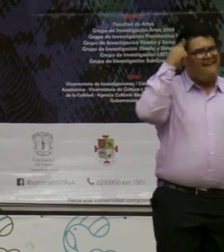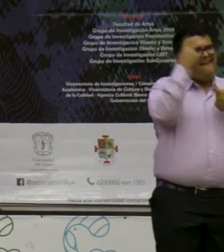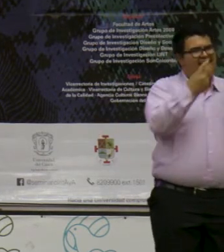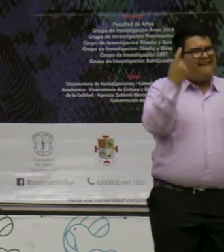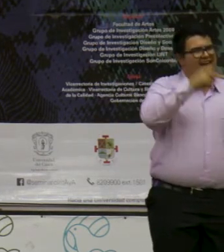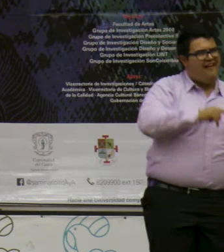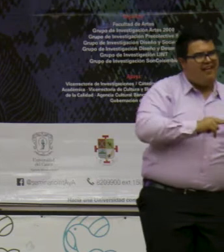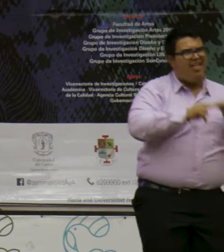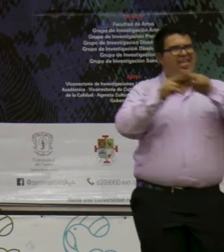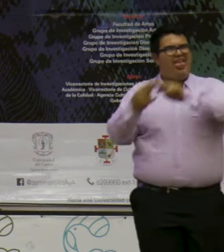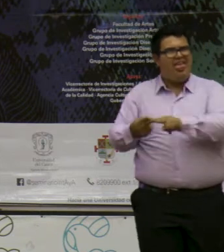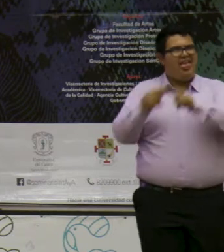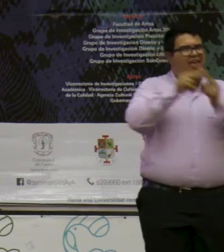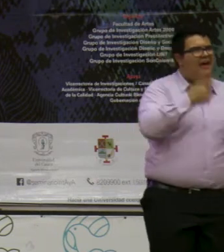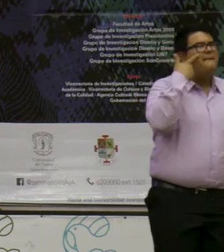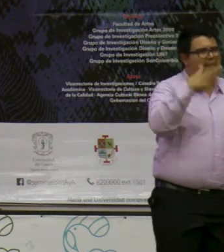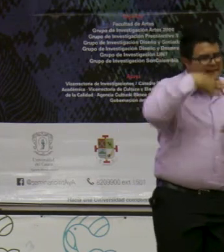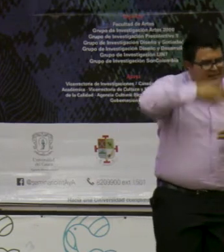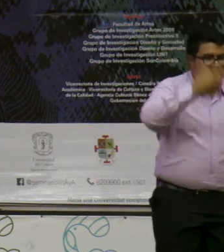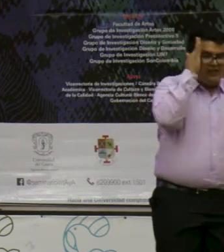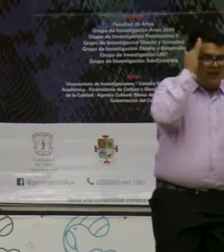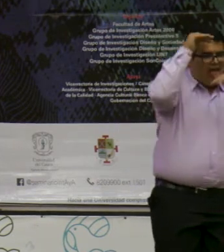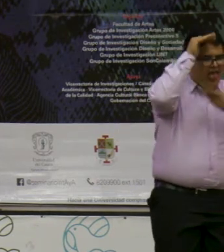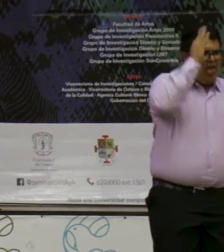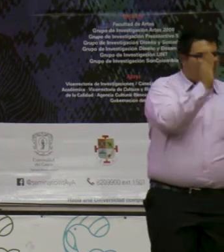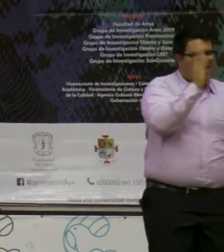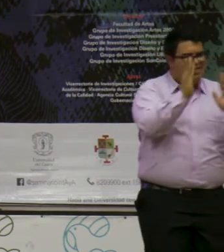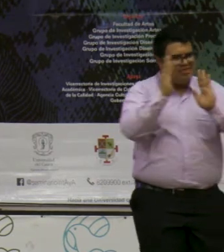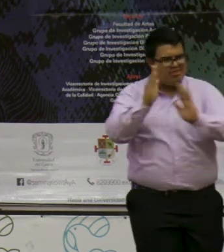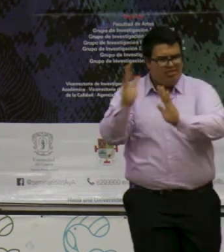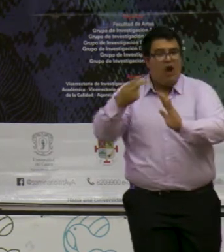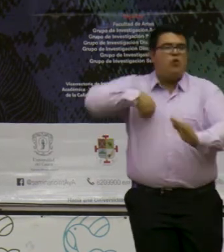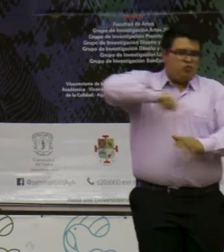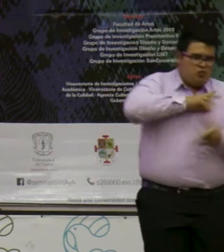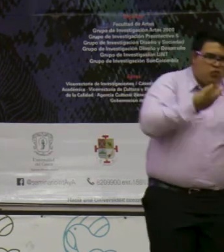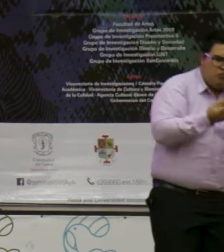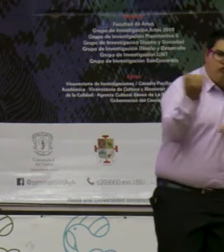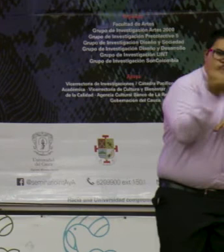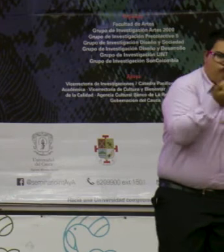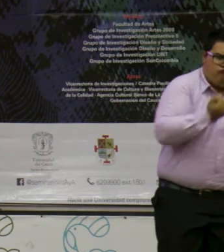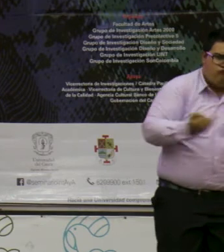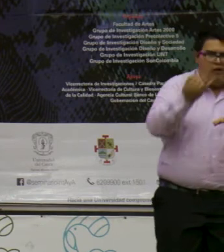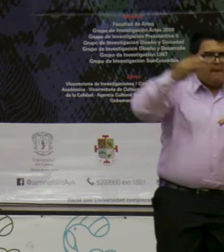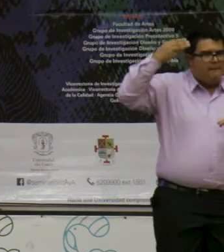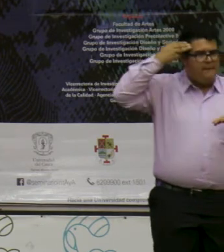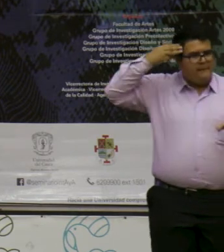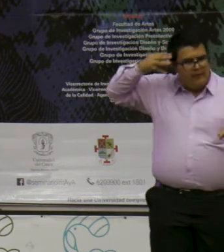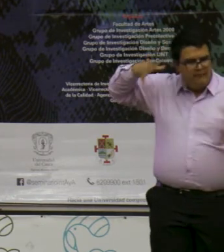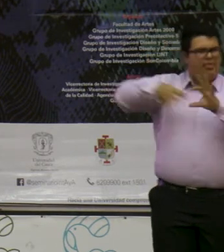como una especie de patrón que explicara la manera en que los ilustradores se están aproximando al asunto de la memoria,